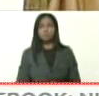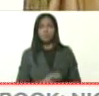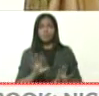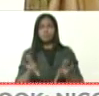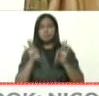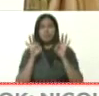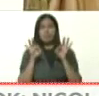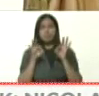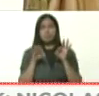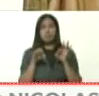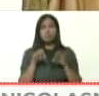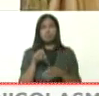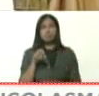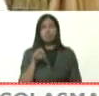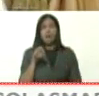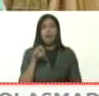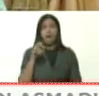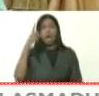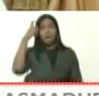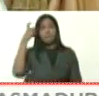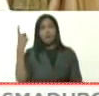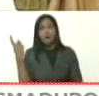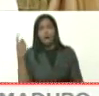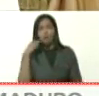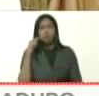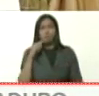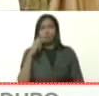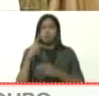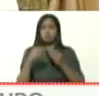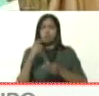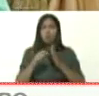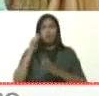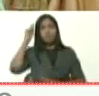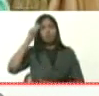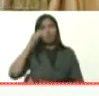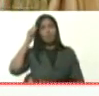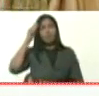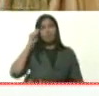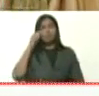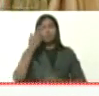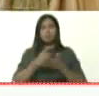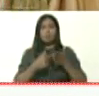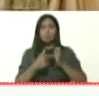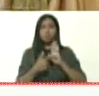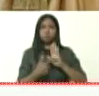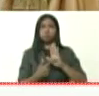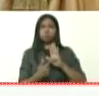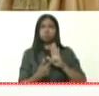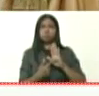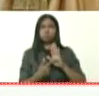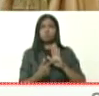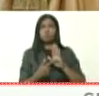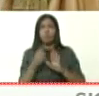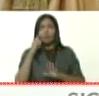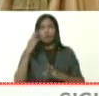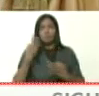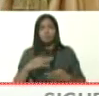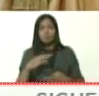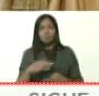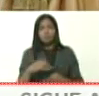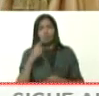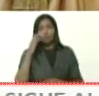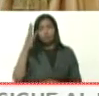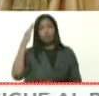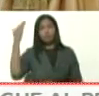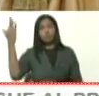especialista en pedagogía, que ha realizado un documental, aquí tengo el documental, La realidad de un